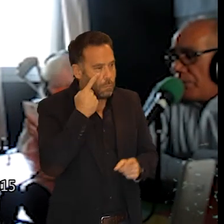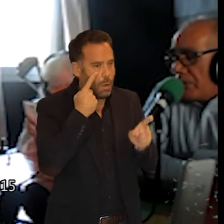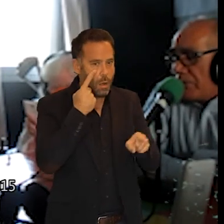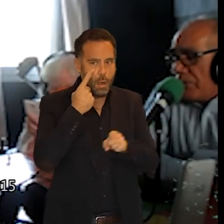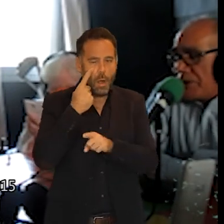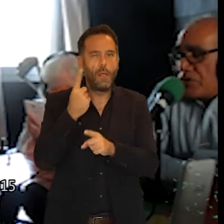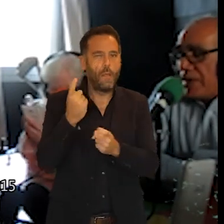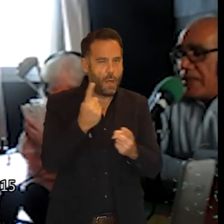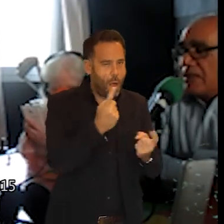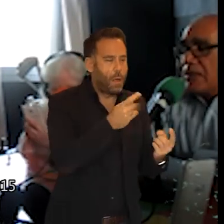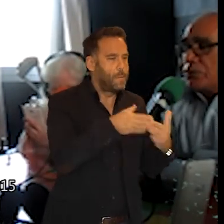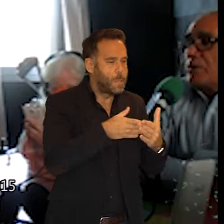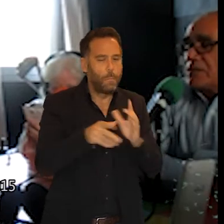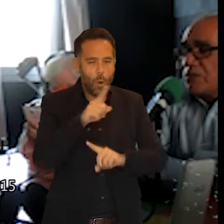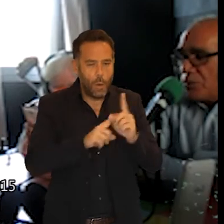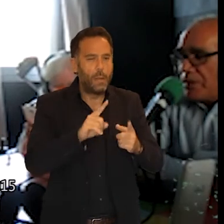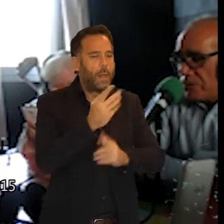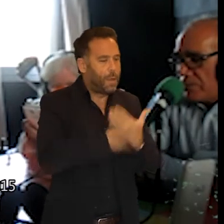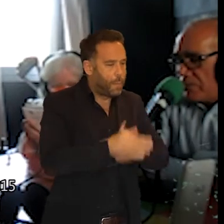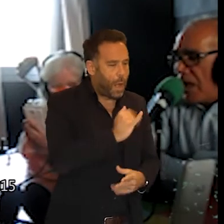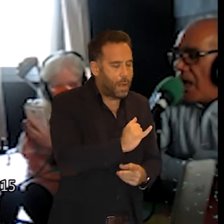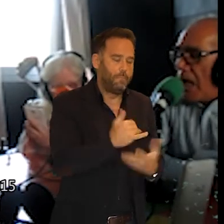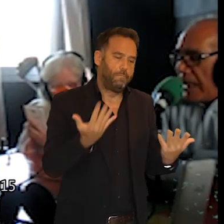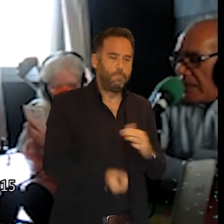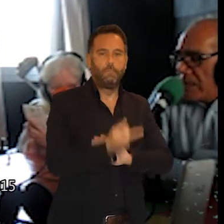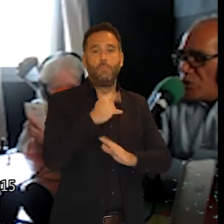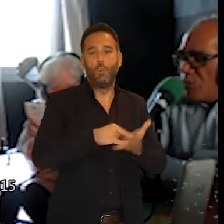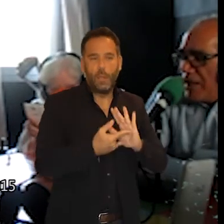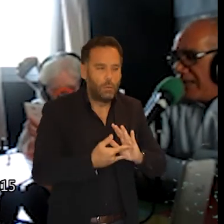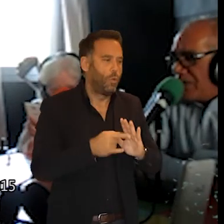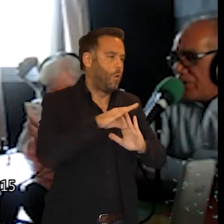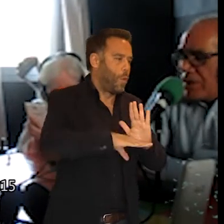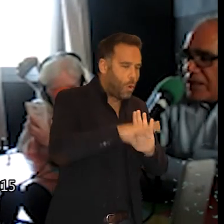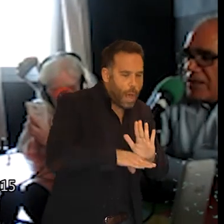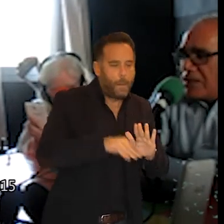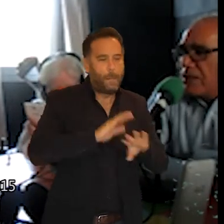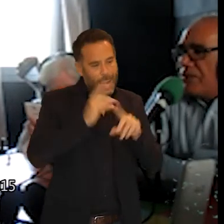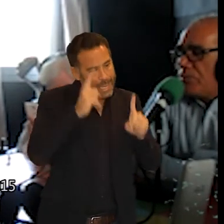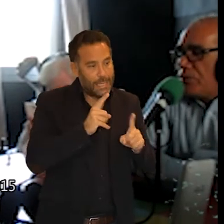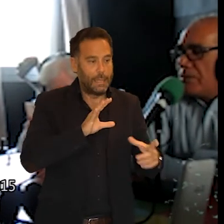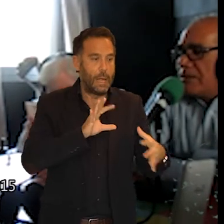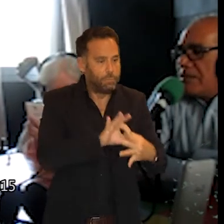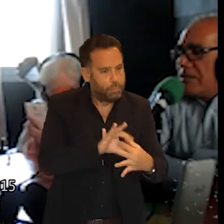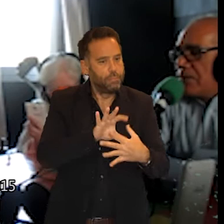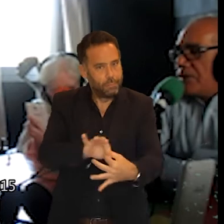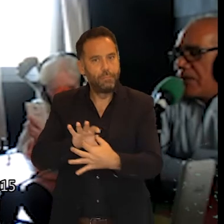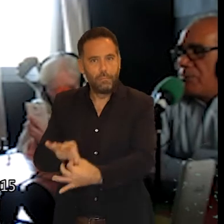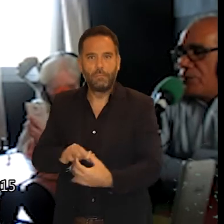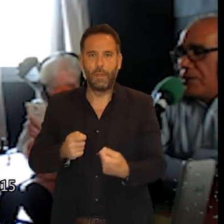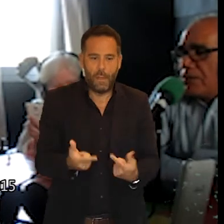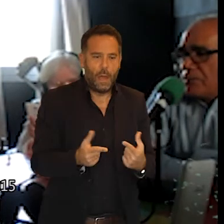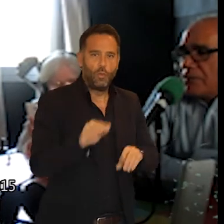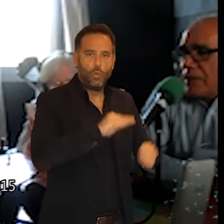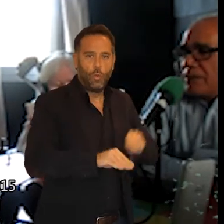a trabajar los proyectos y los programas que entendíamos que podían ajustarse a esas necesidades, porque